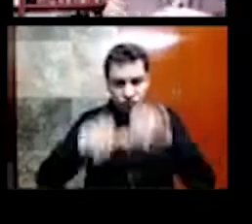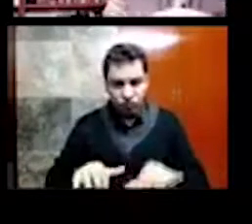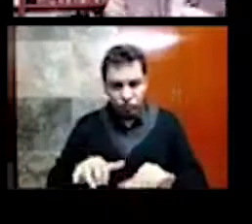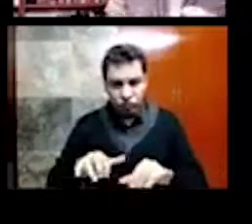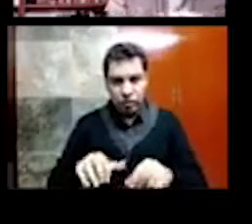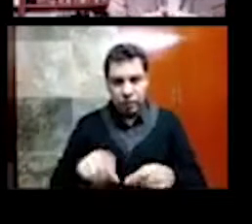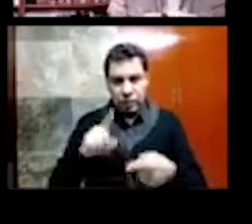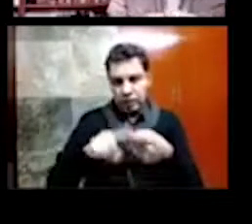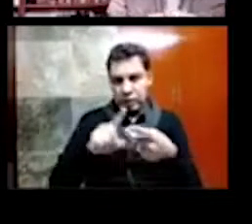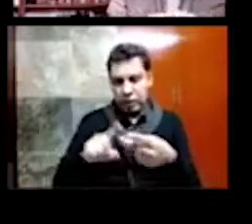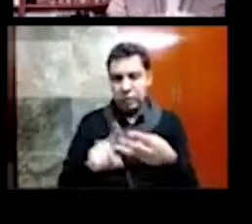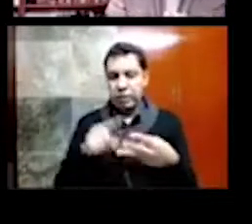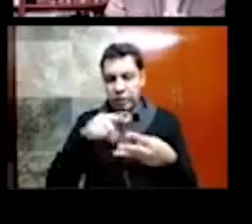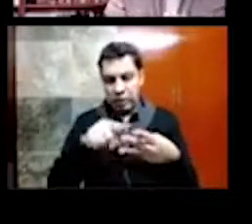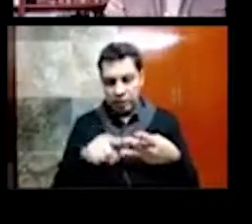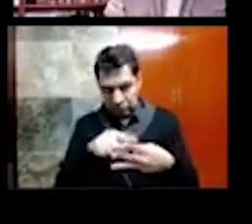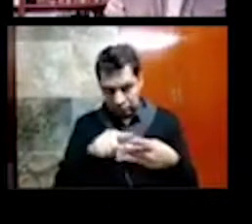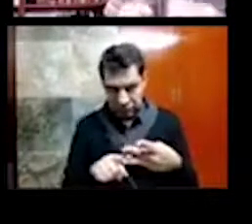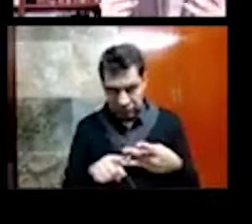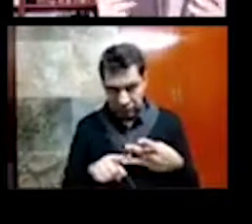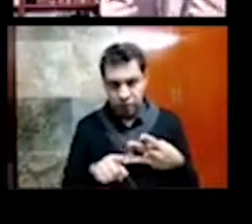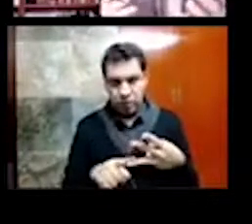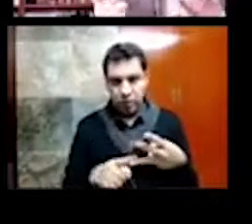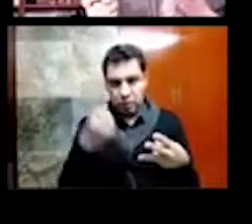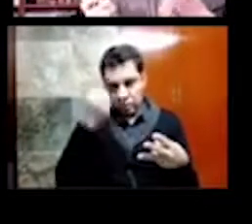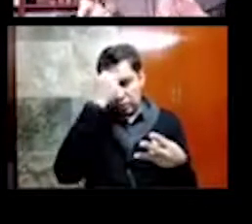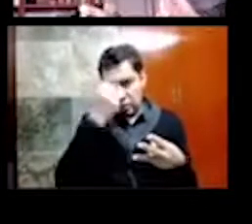planta arquitectónica de,